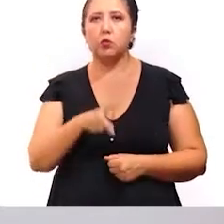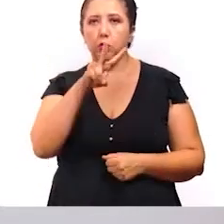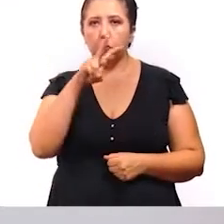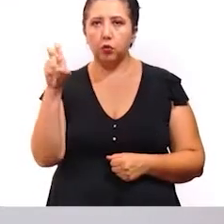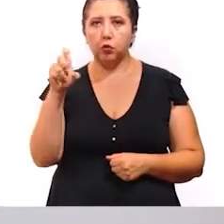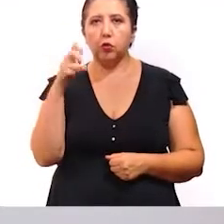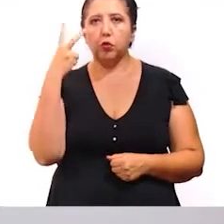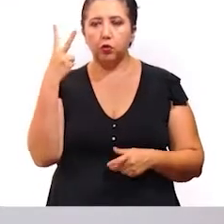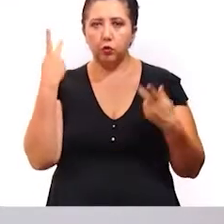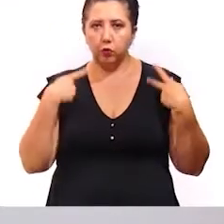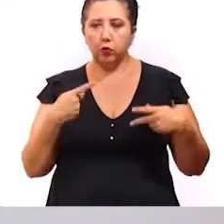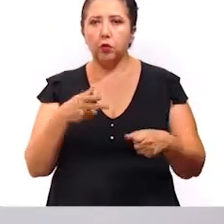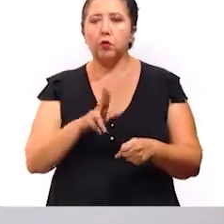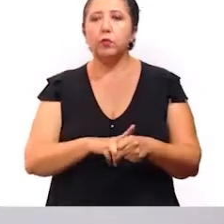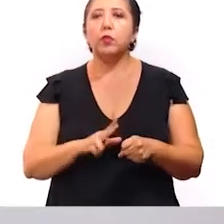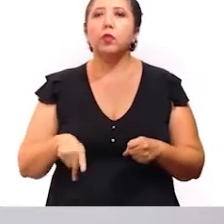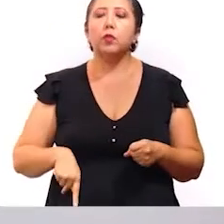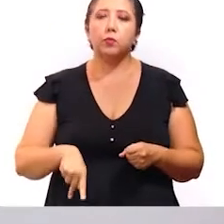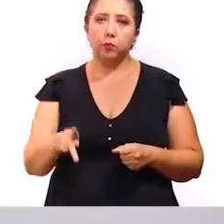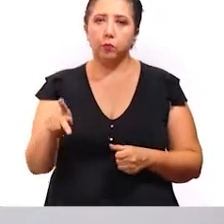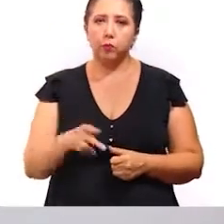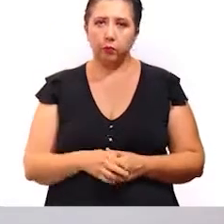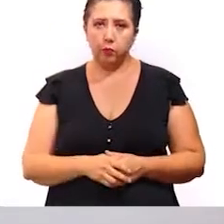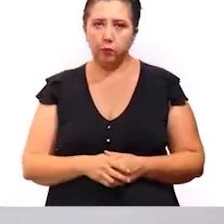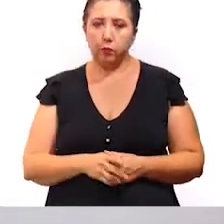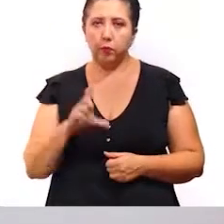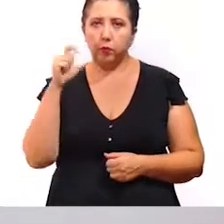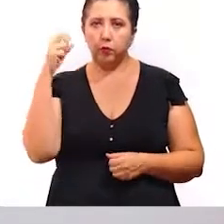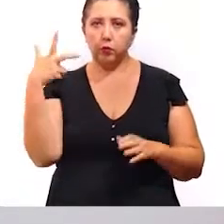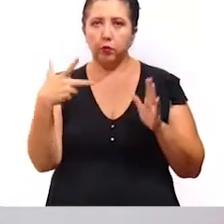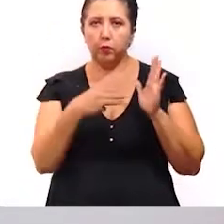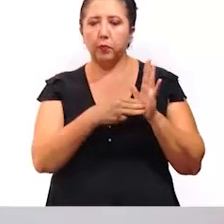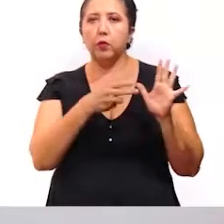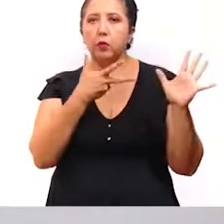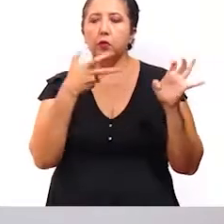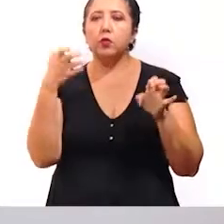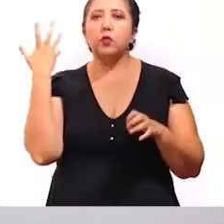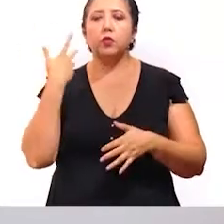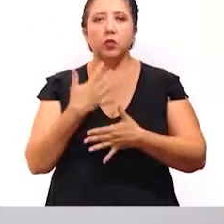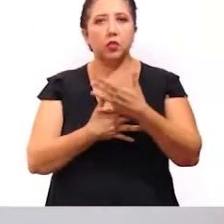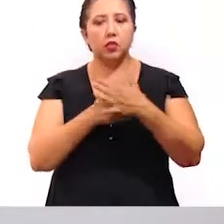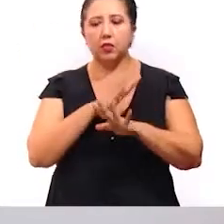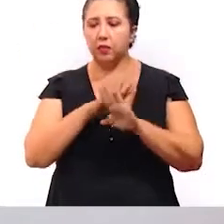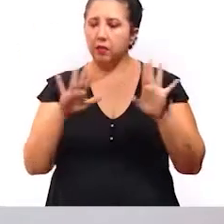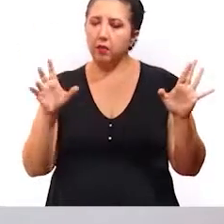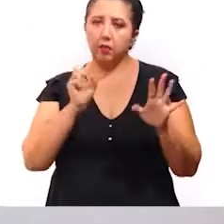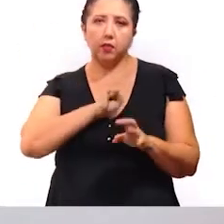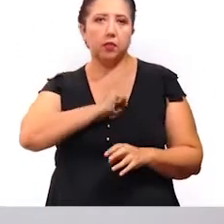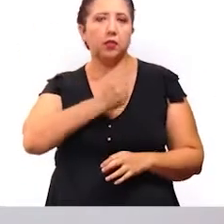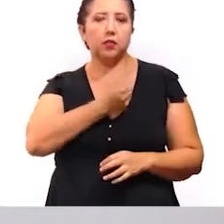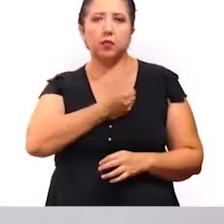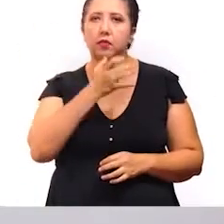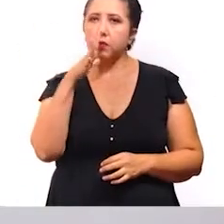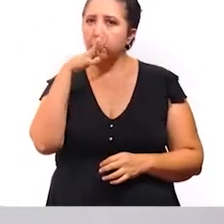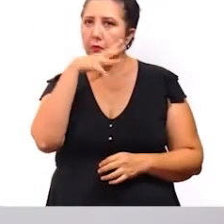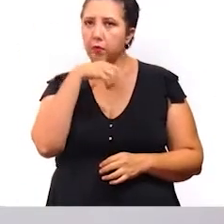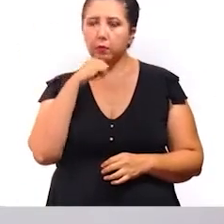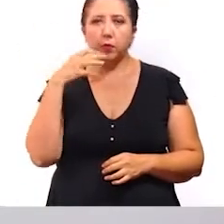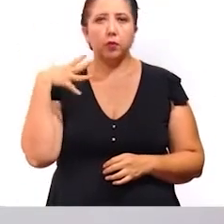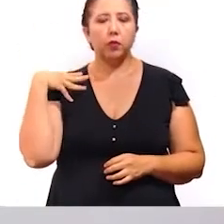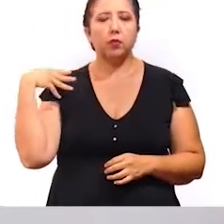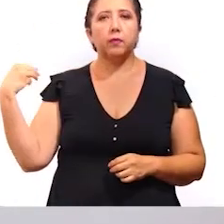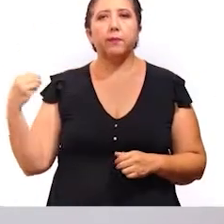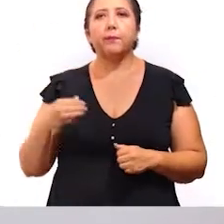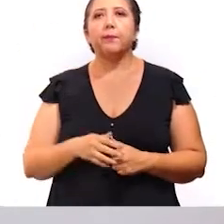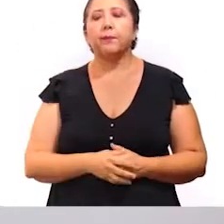tenemos 202 pacientes en hospitales públicos. 28,815 pacientes ya se recuperaron, no presentan síntomas